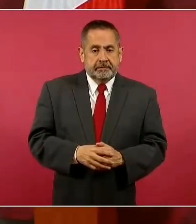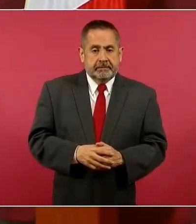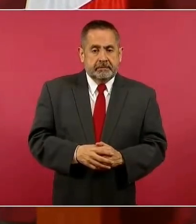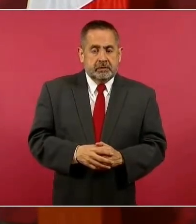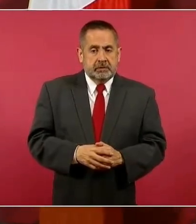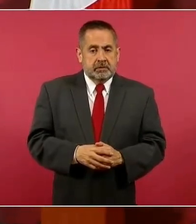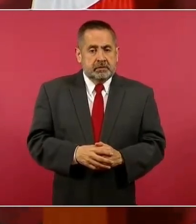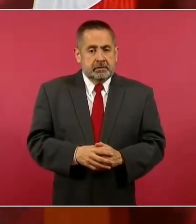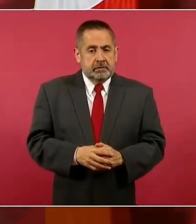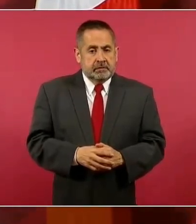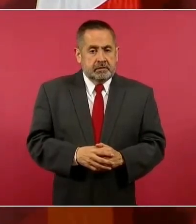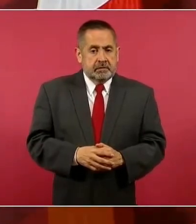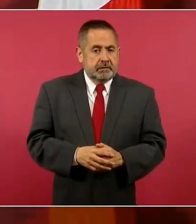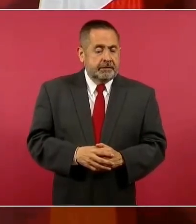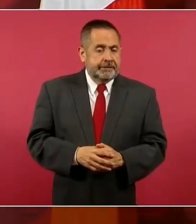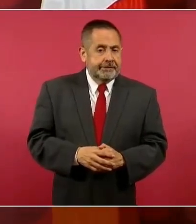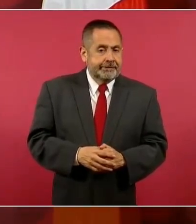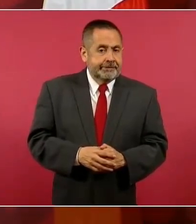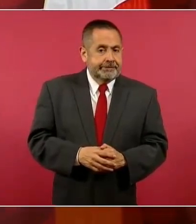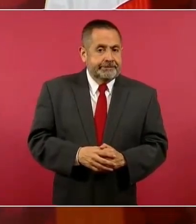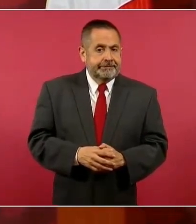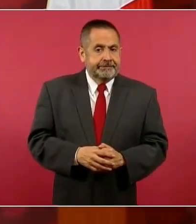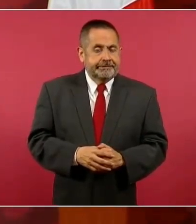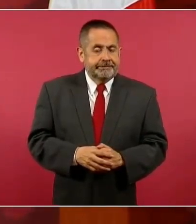crisis de